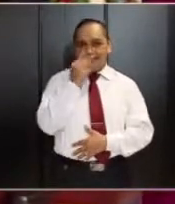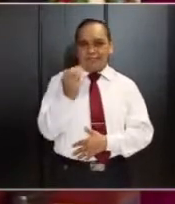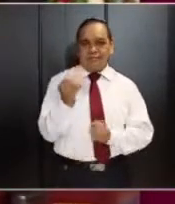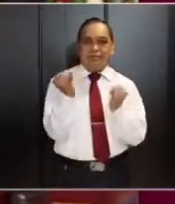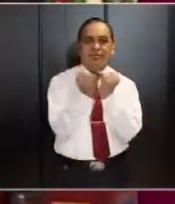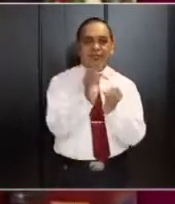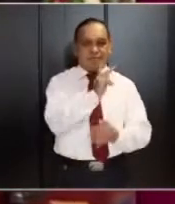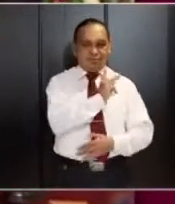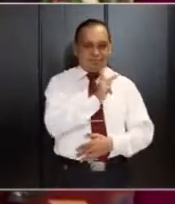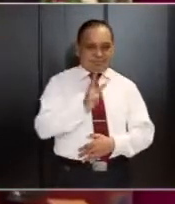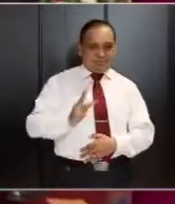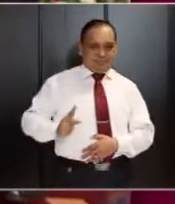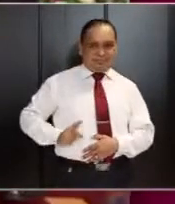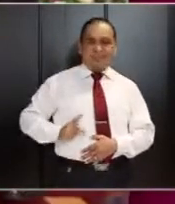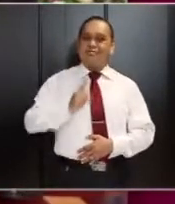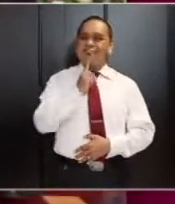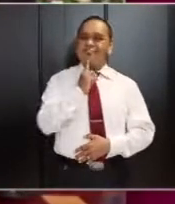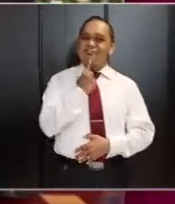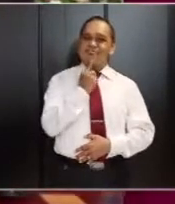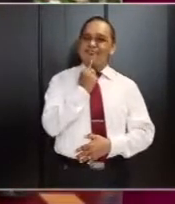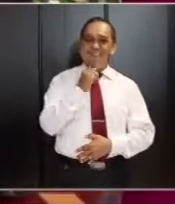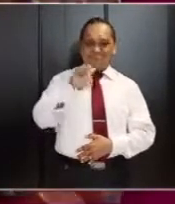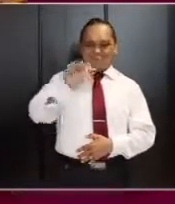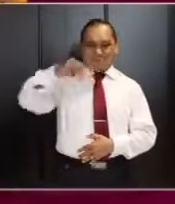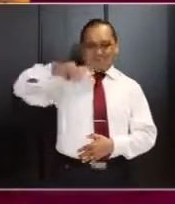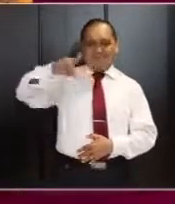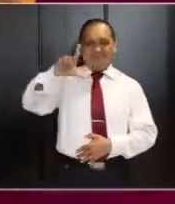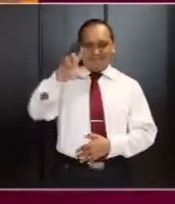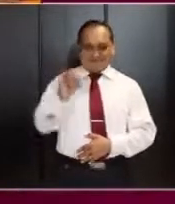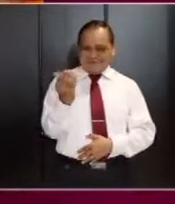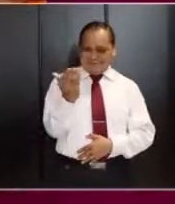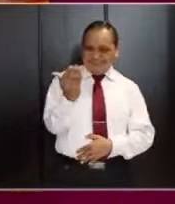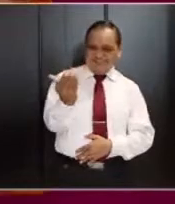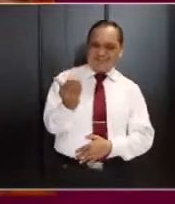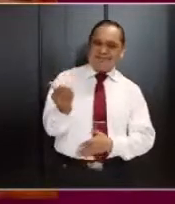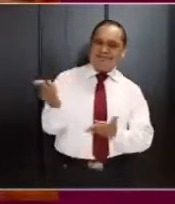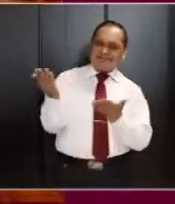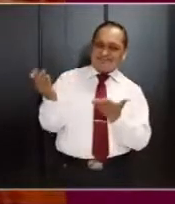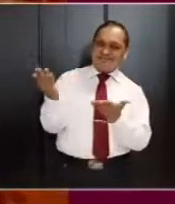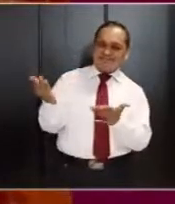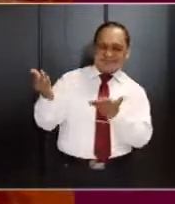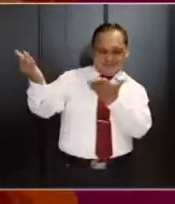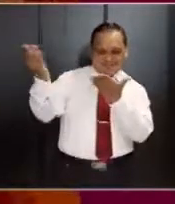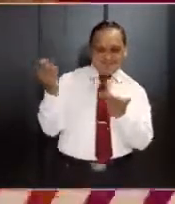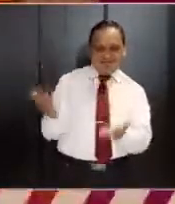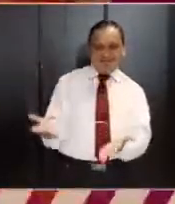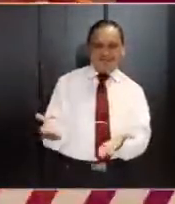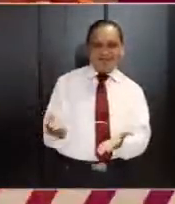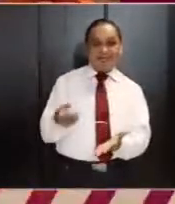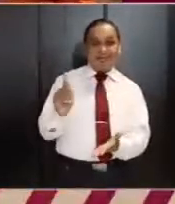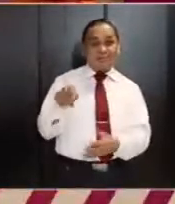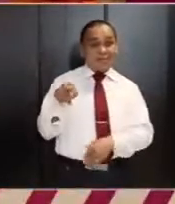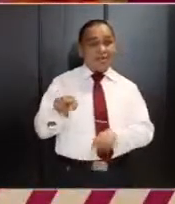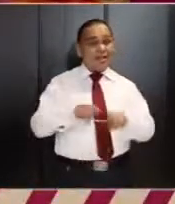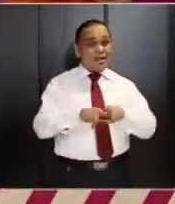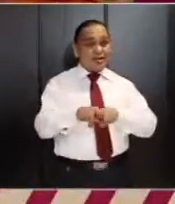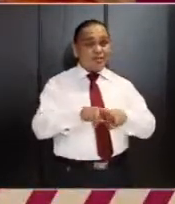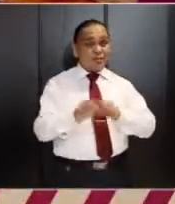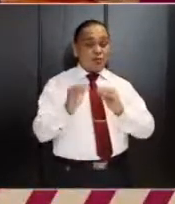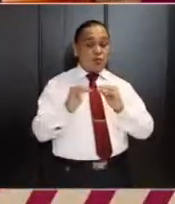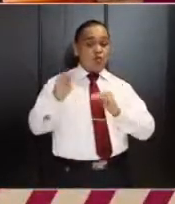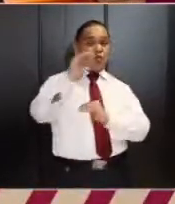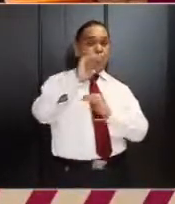al presidente López Obrador con mucho afecto, es así como el hermano grande para Guatemala,